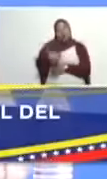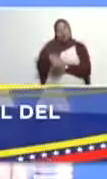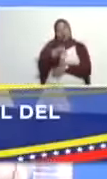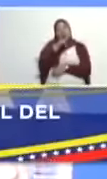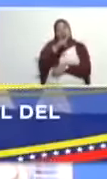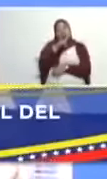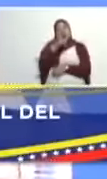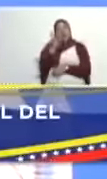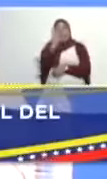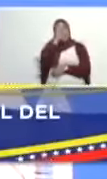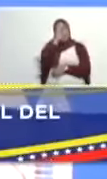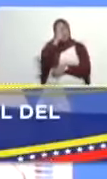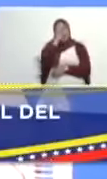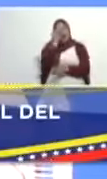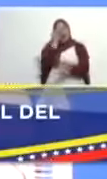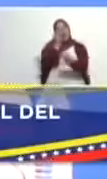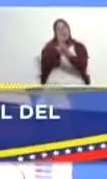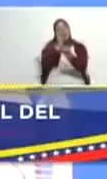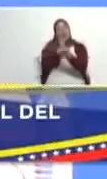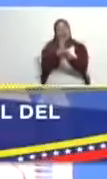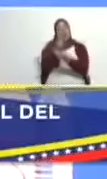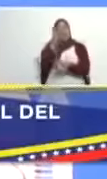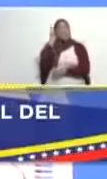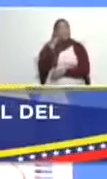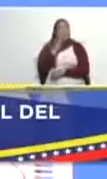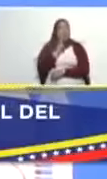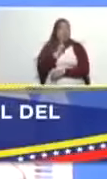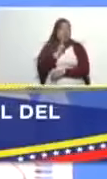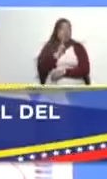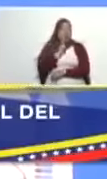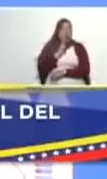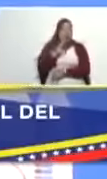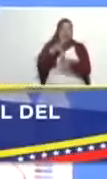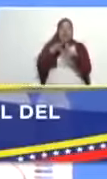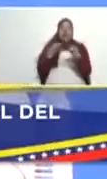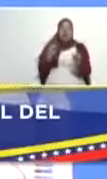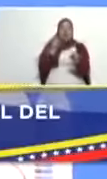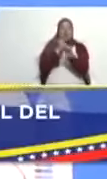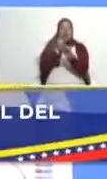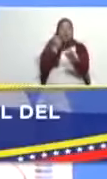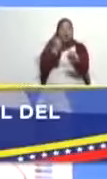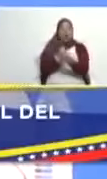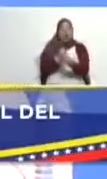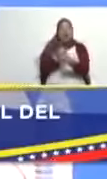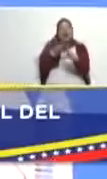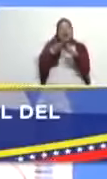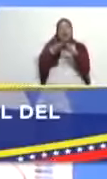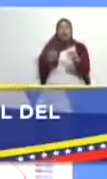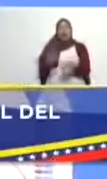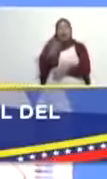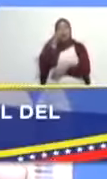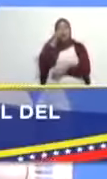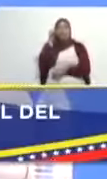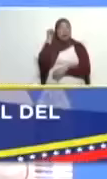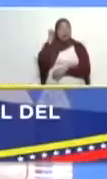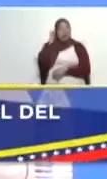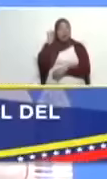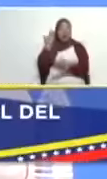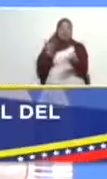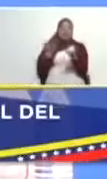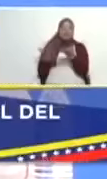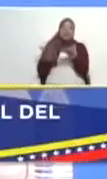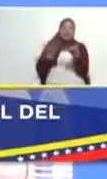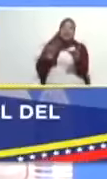será el Banco Digital Bicentenario para los trabajadores, para las trabajadoras, con los